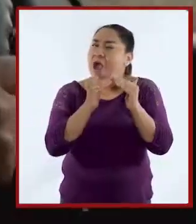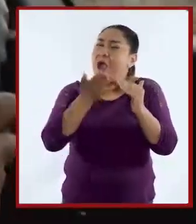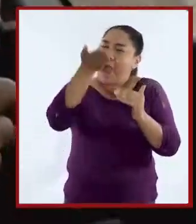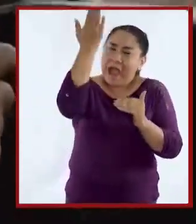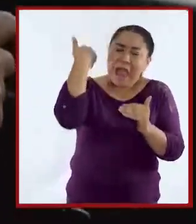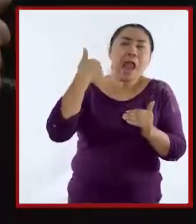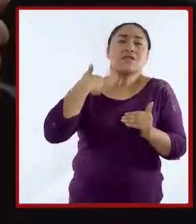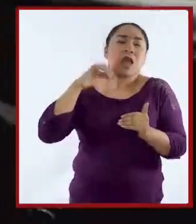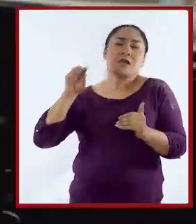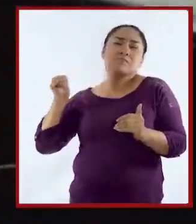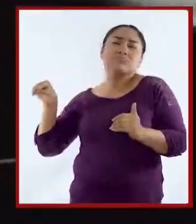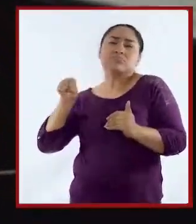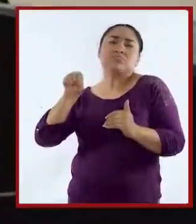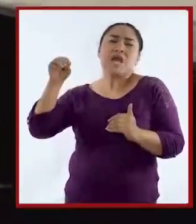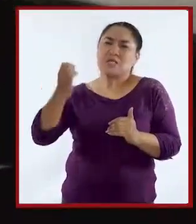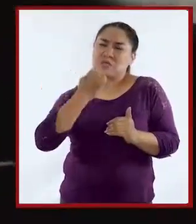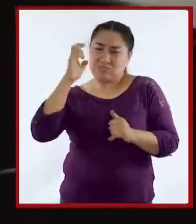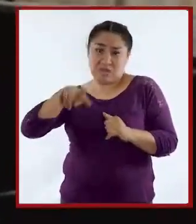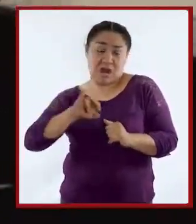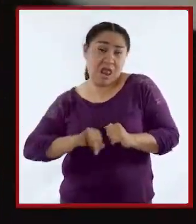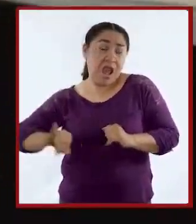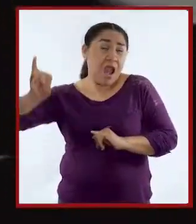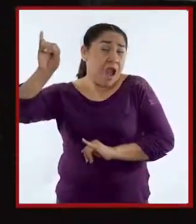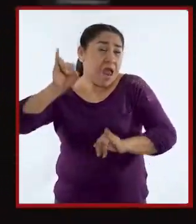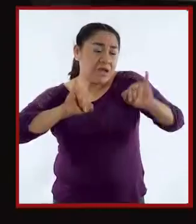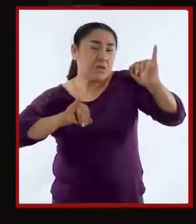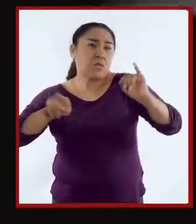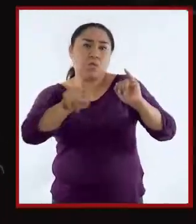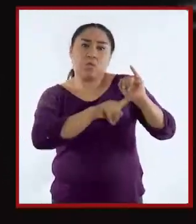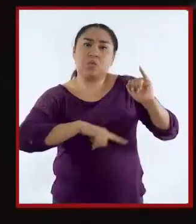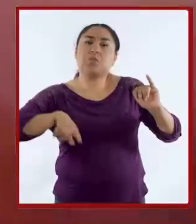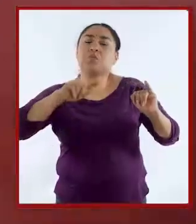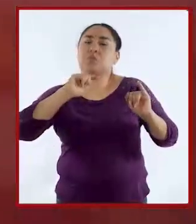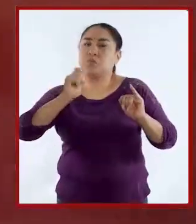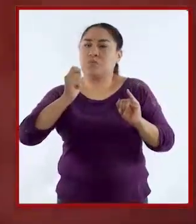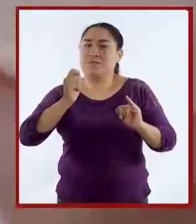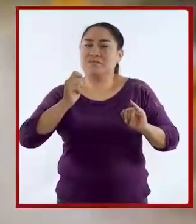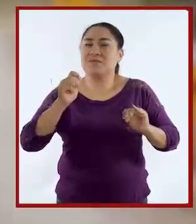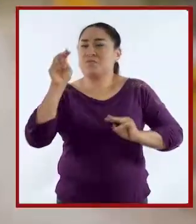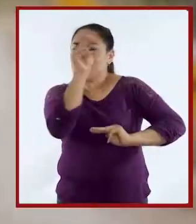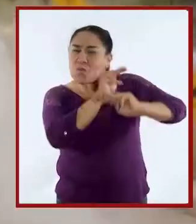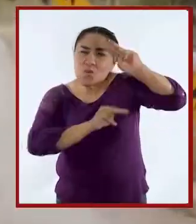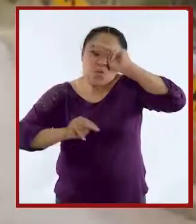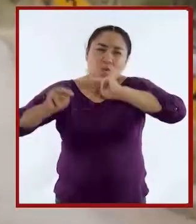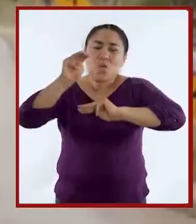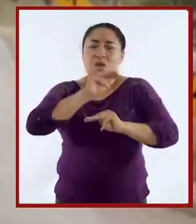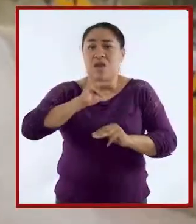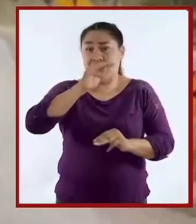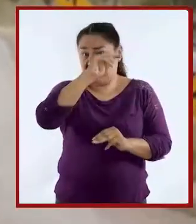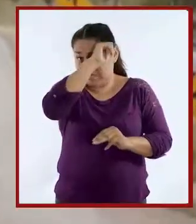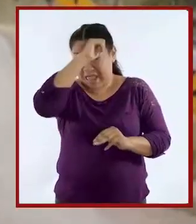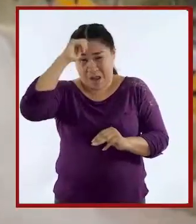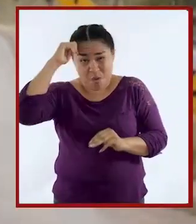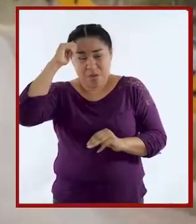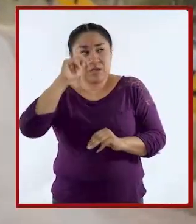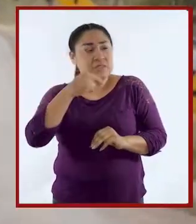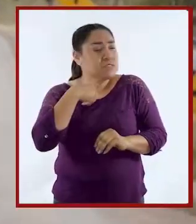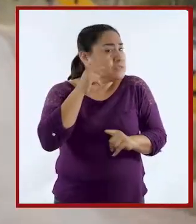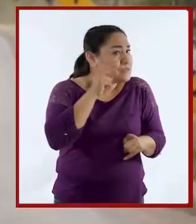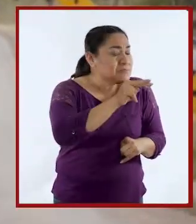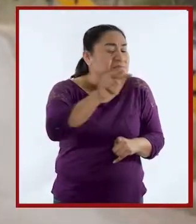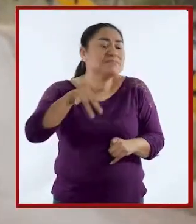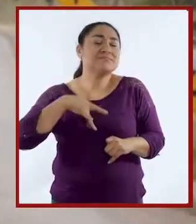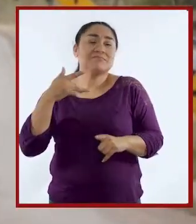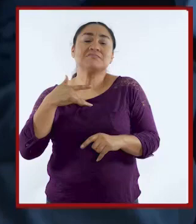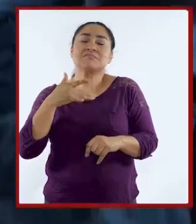algunas escuelas, muchas muy lejanas de esta vasta región de la Sierra Tarahumara, es una doble